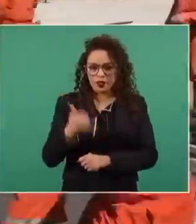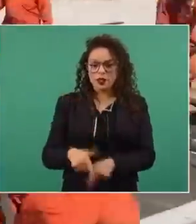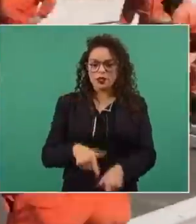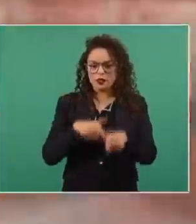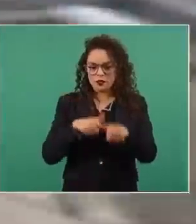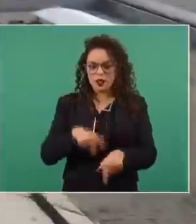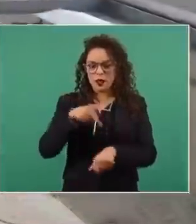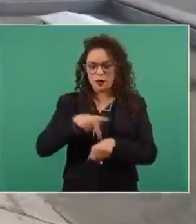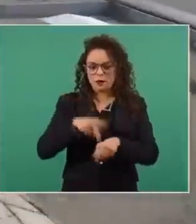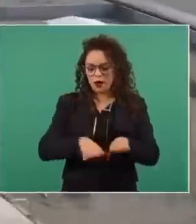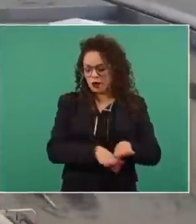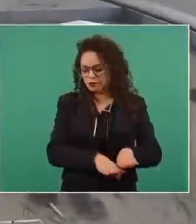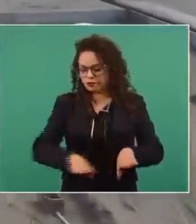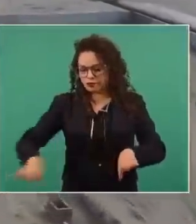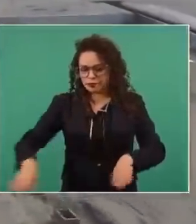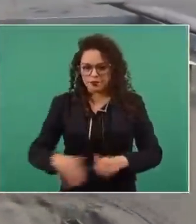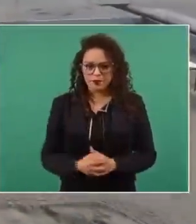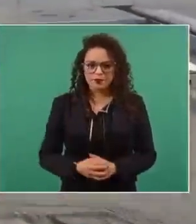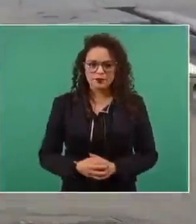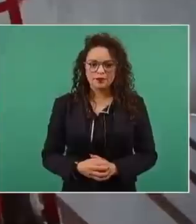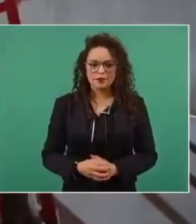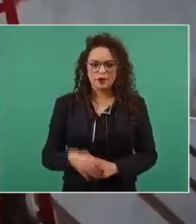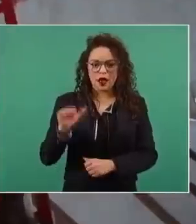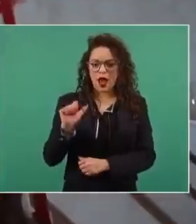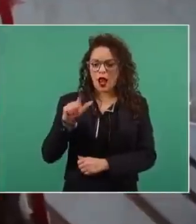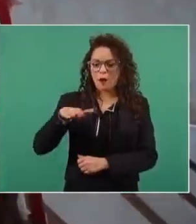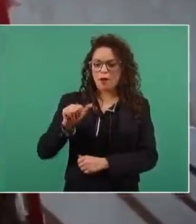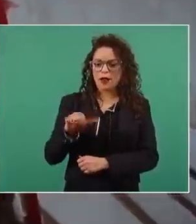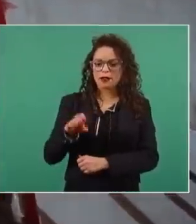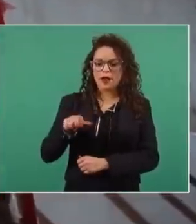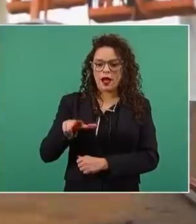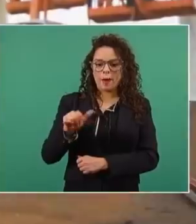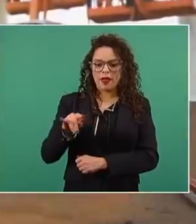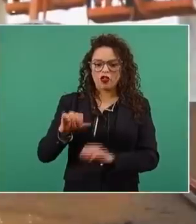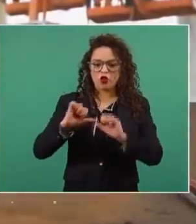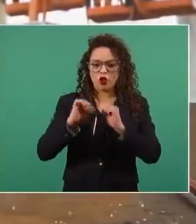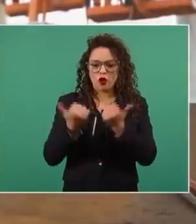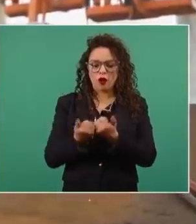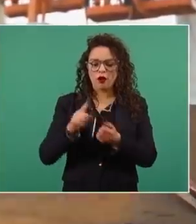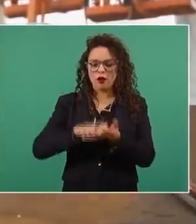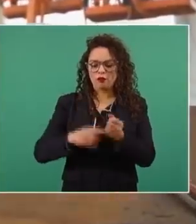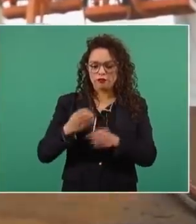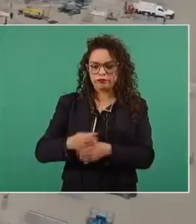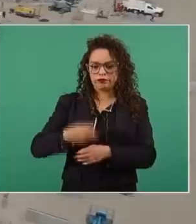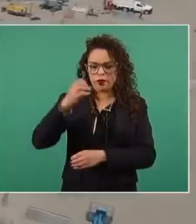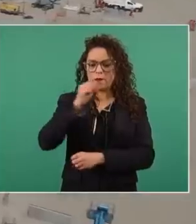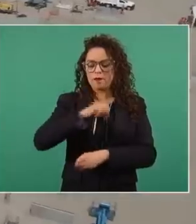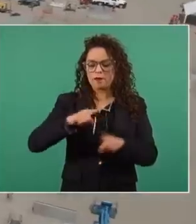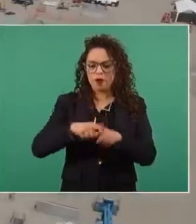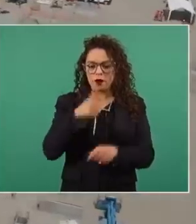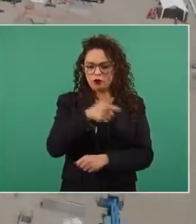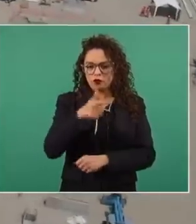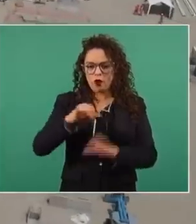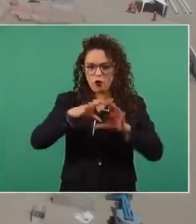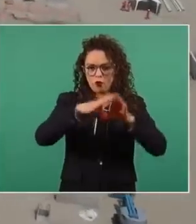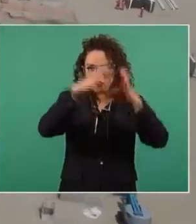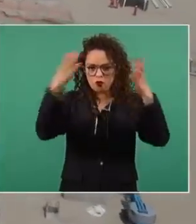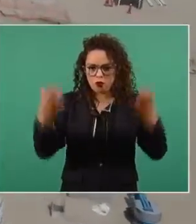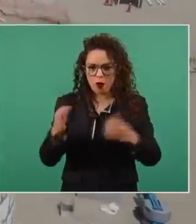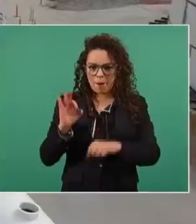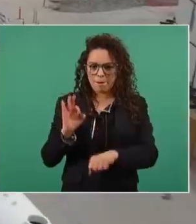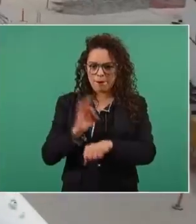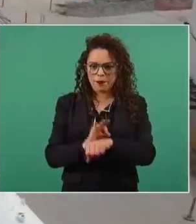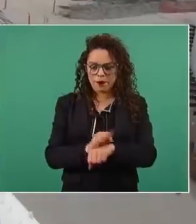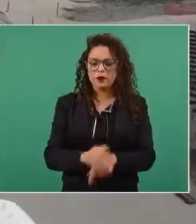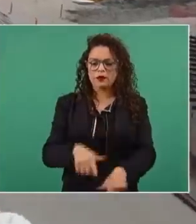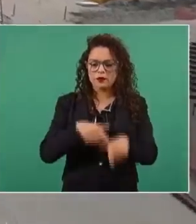de concreto. En el área de almacenamiento, se trabaja en la obra mecánica de los tanques verticales y esferas. Se ha colocado un domo geodésico en tanque y